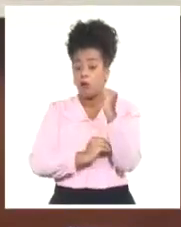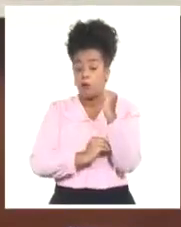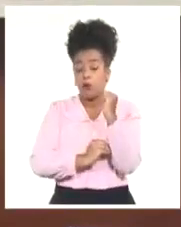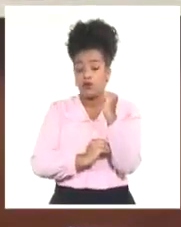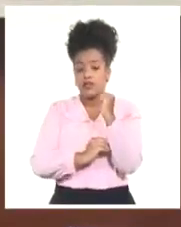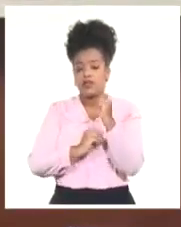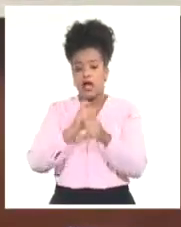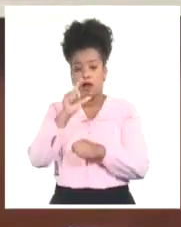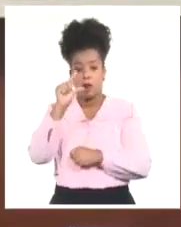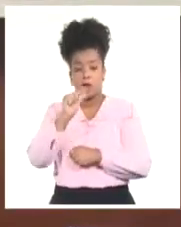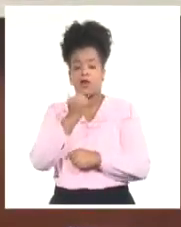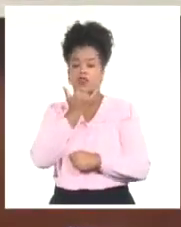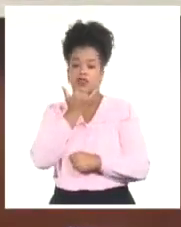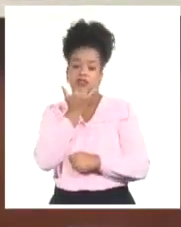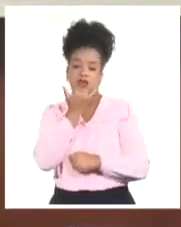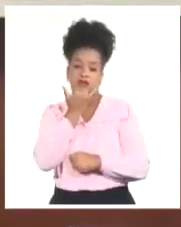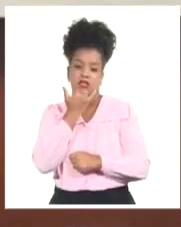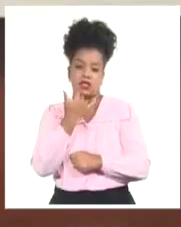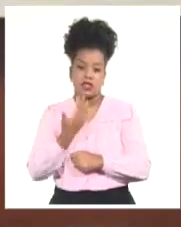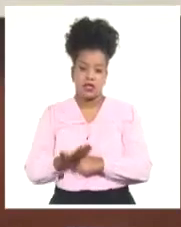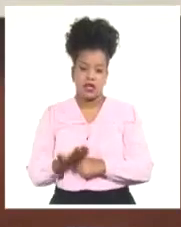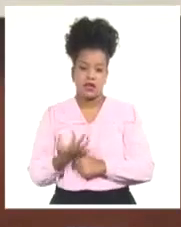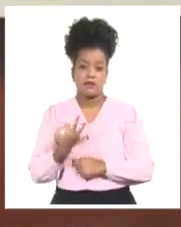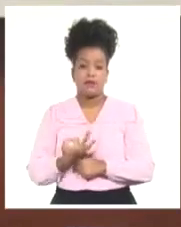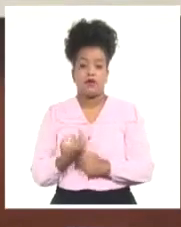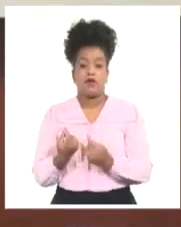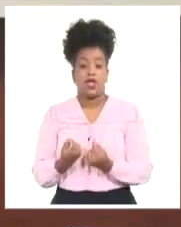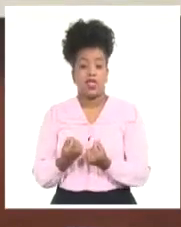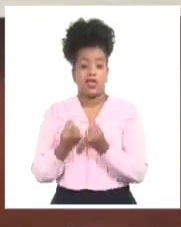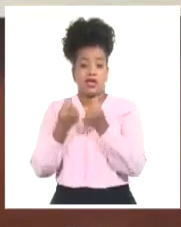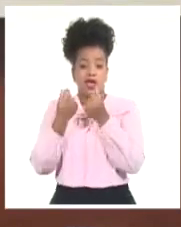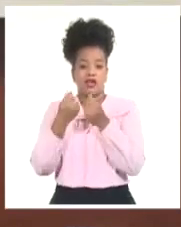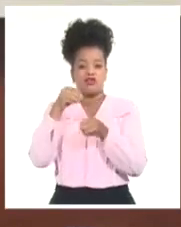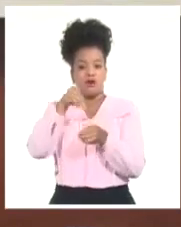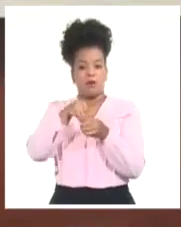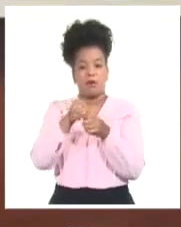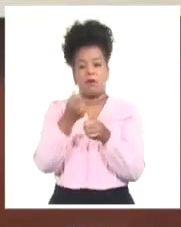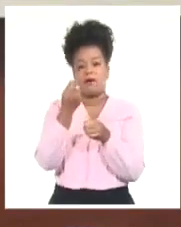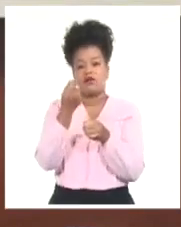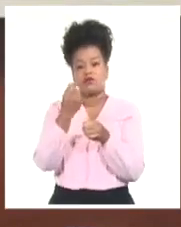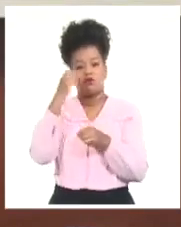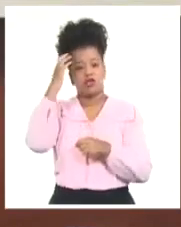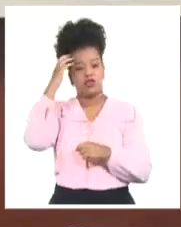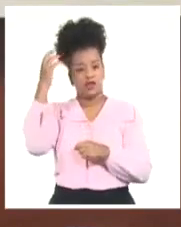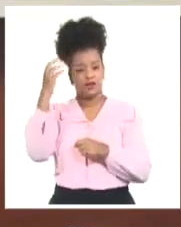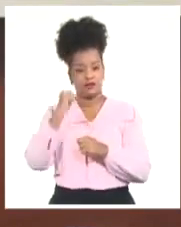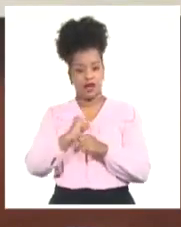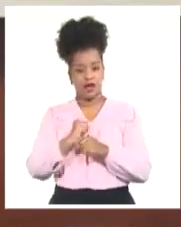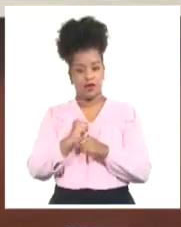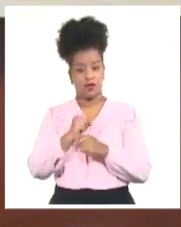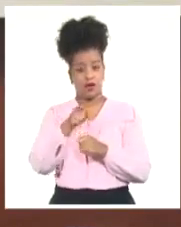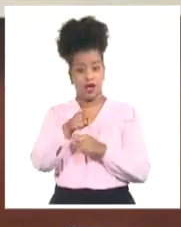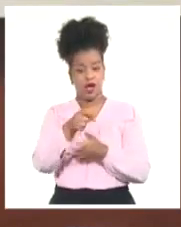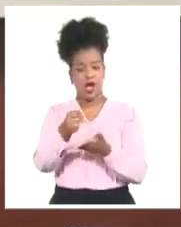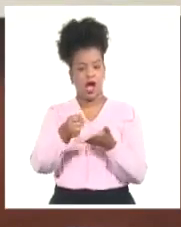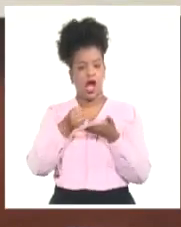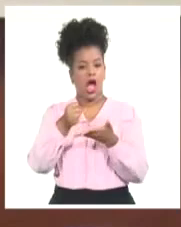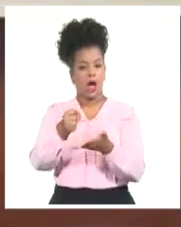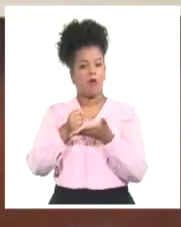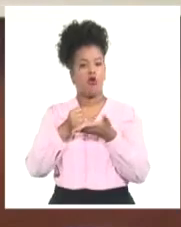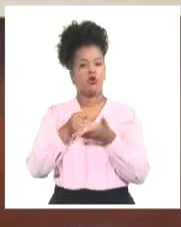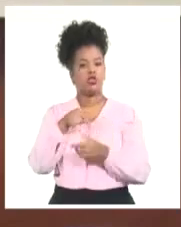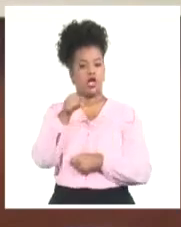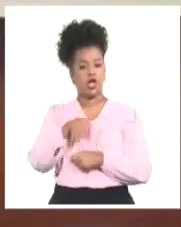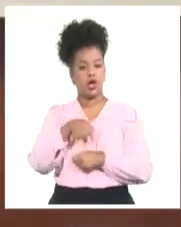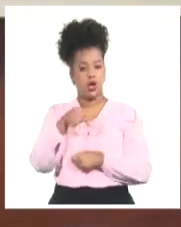para disminuir el déficit está del lado de los ingresos al presupuesto del Estado. Está del lado de los aportes que hoy